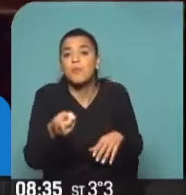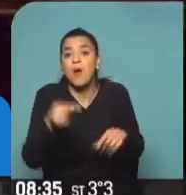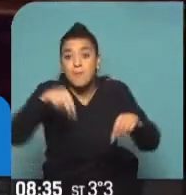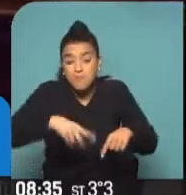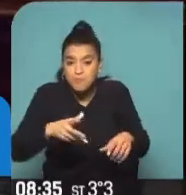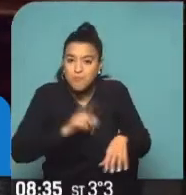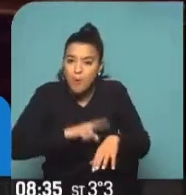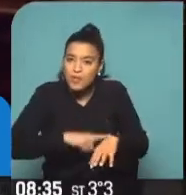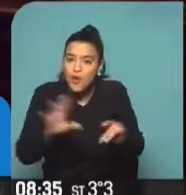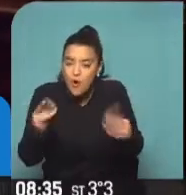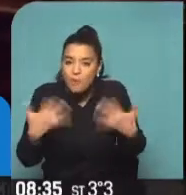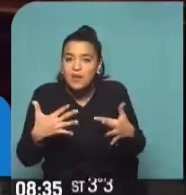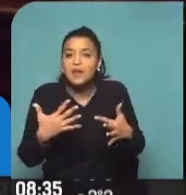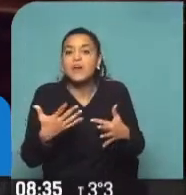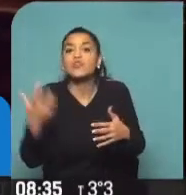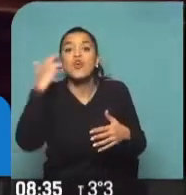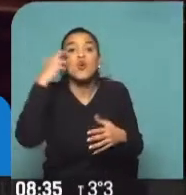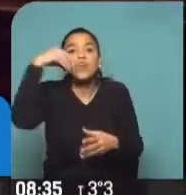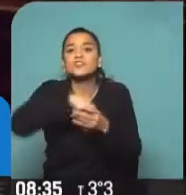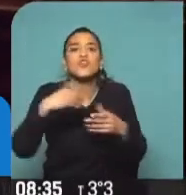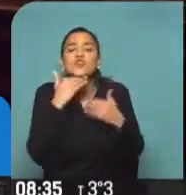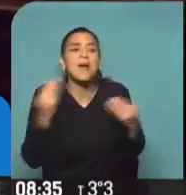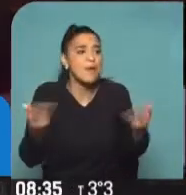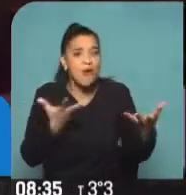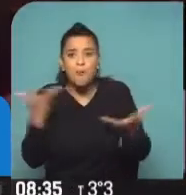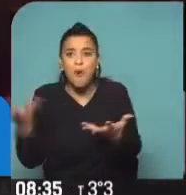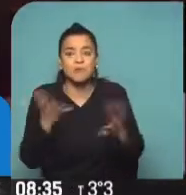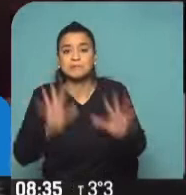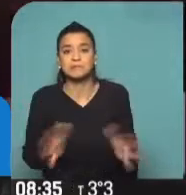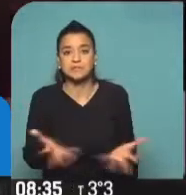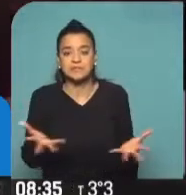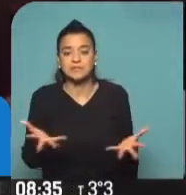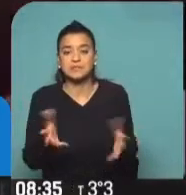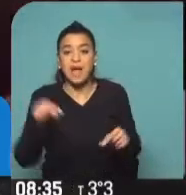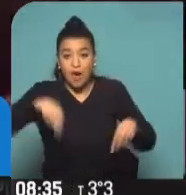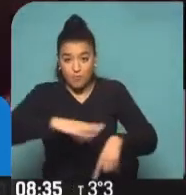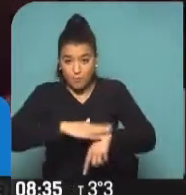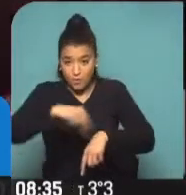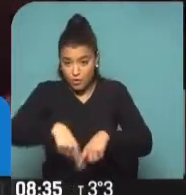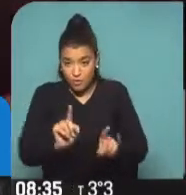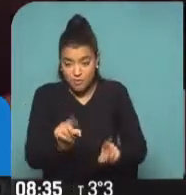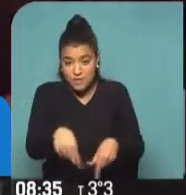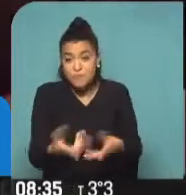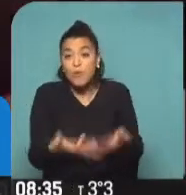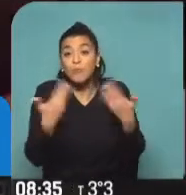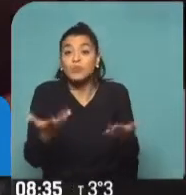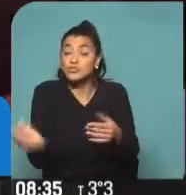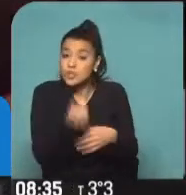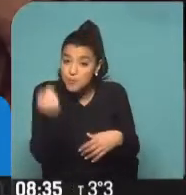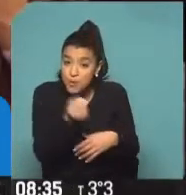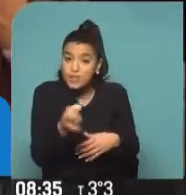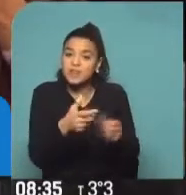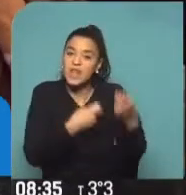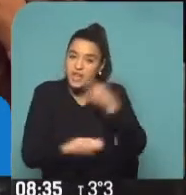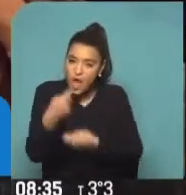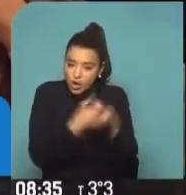tan delicado, tenemos a un Congreso que no sabe cómo actuar y que se paraliza. Eso es lo que está pasando en este momento. Por eso serán trascendentes esas